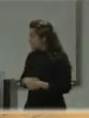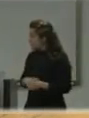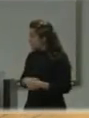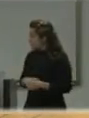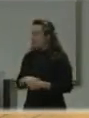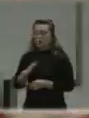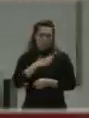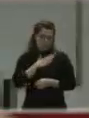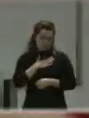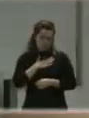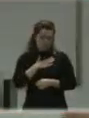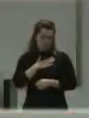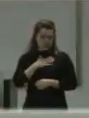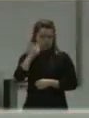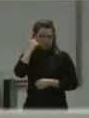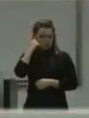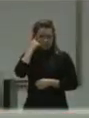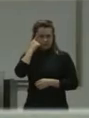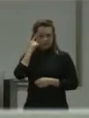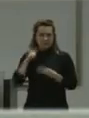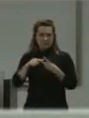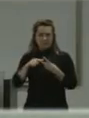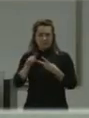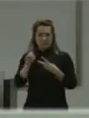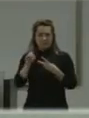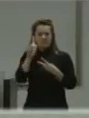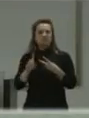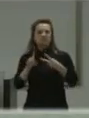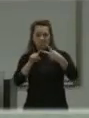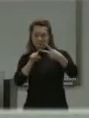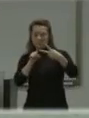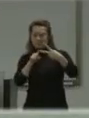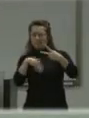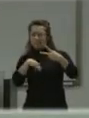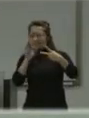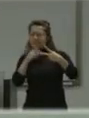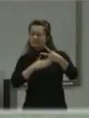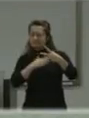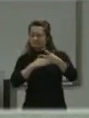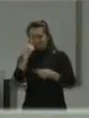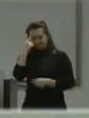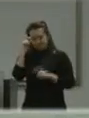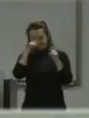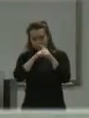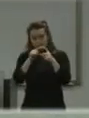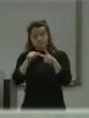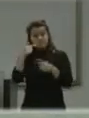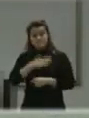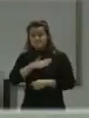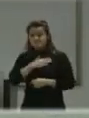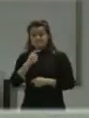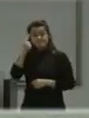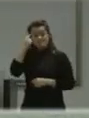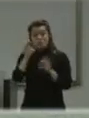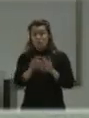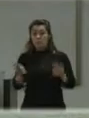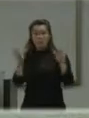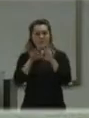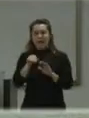Bueno yo me quedaría con la toma de decisiones porque es algo muy importante y